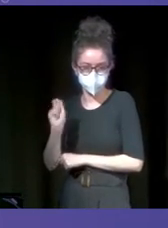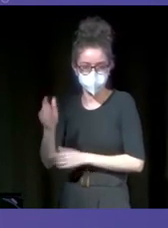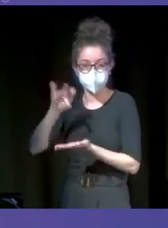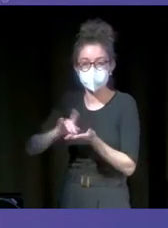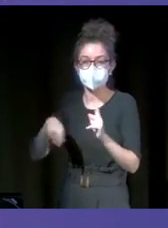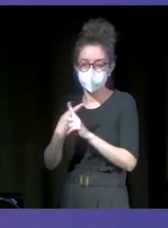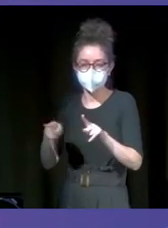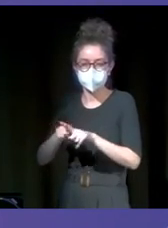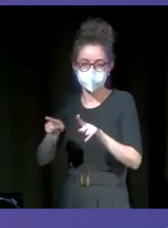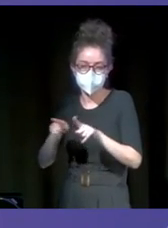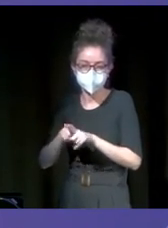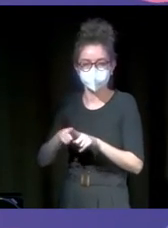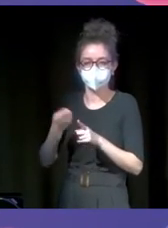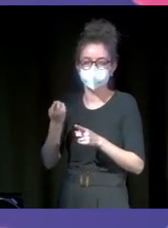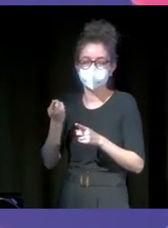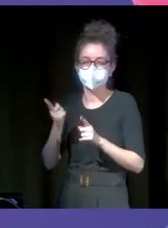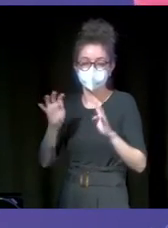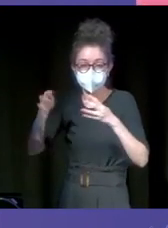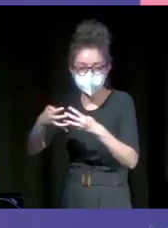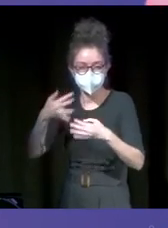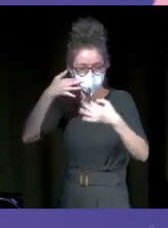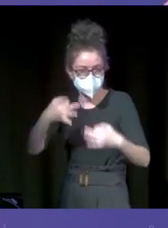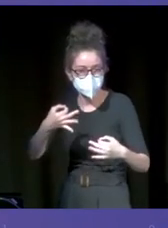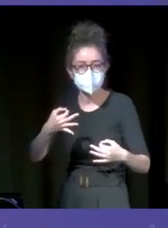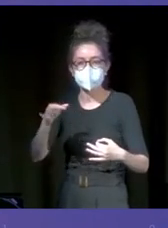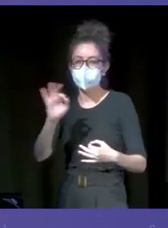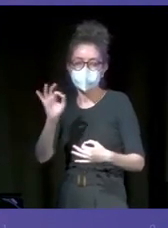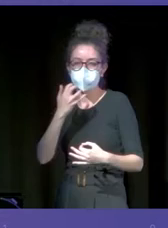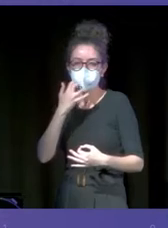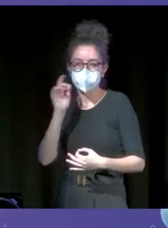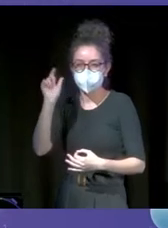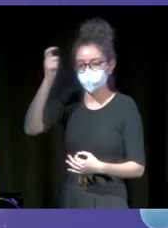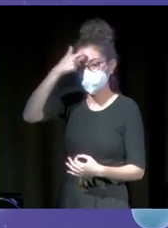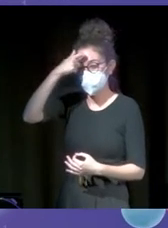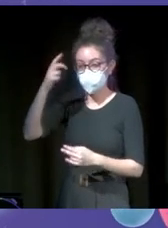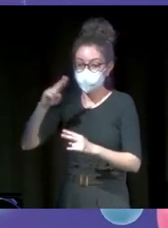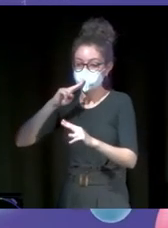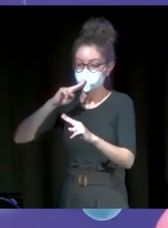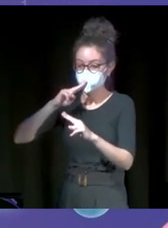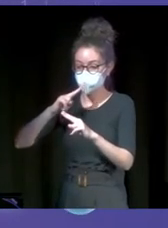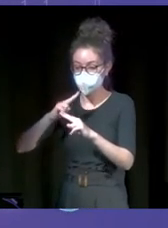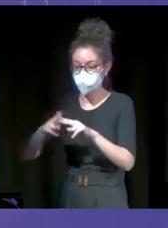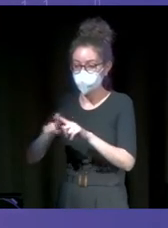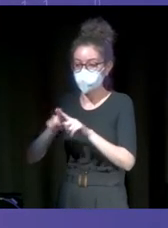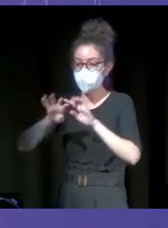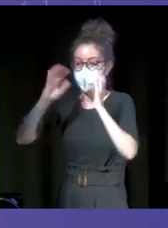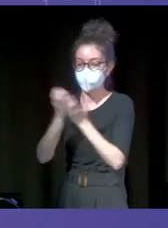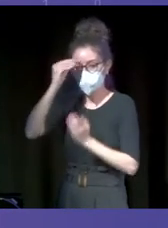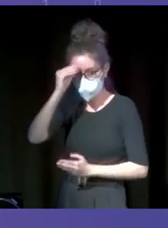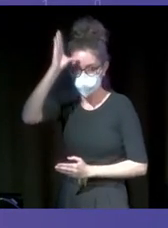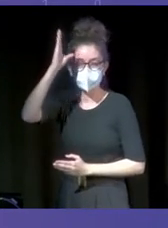ciberseguridad okah o que la irrupción de conceptos como el metaverso del que tanto